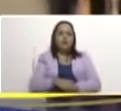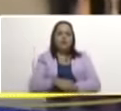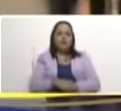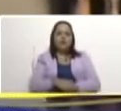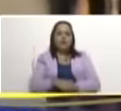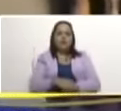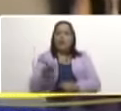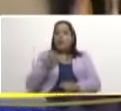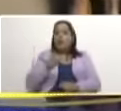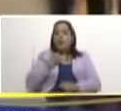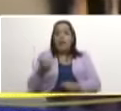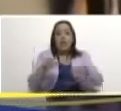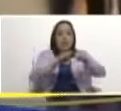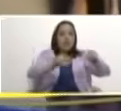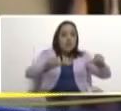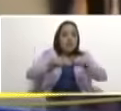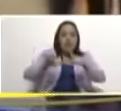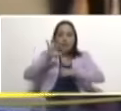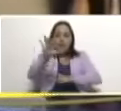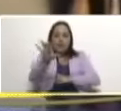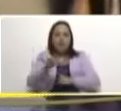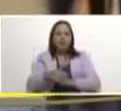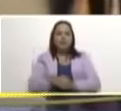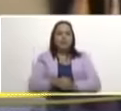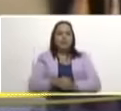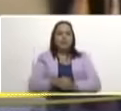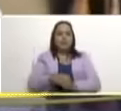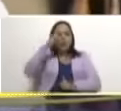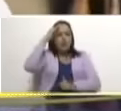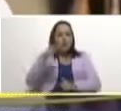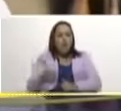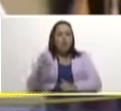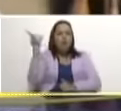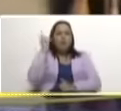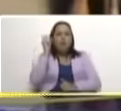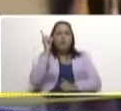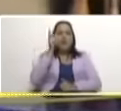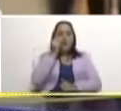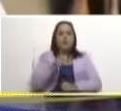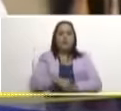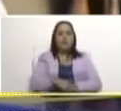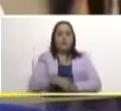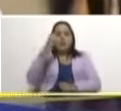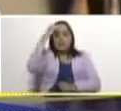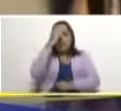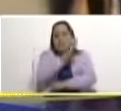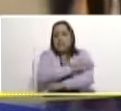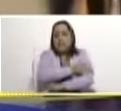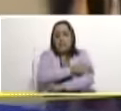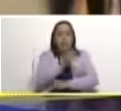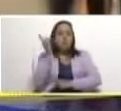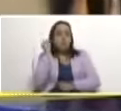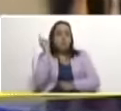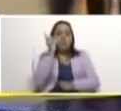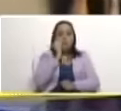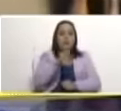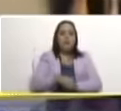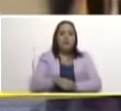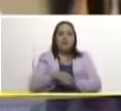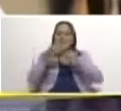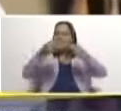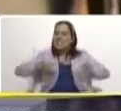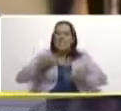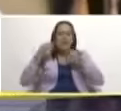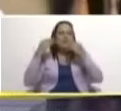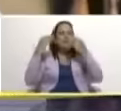de cualquier territorio de la patria. Soldados, soldadas, milicianos, milicianas,